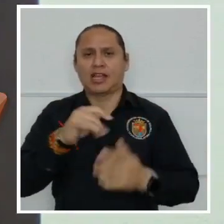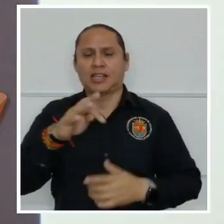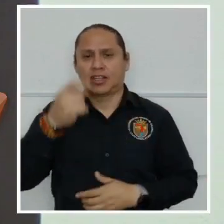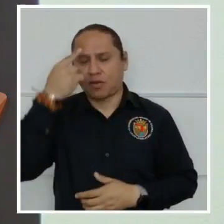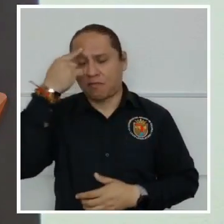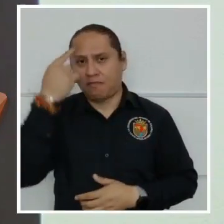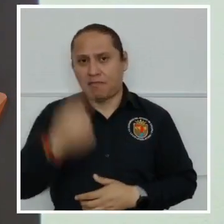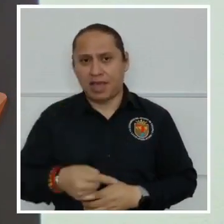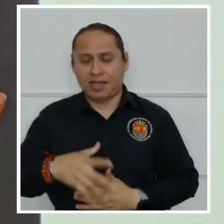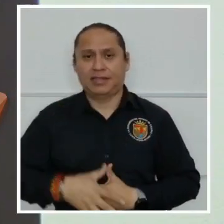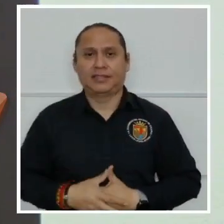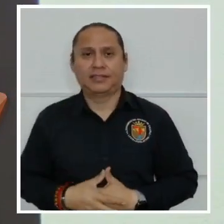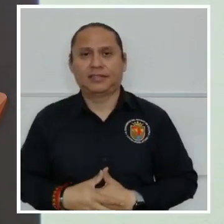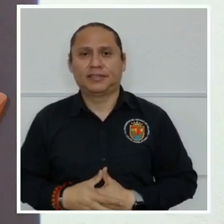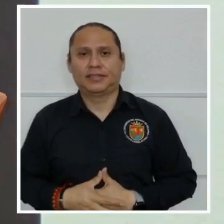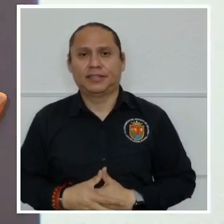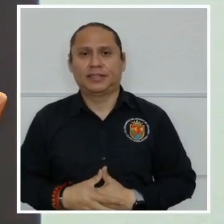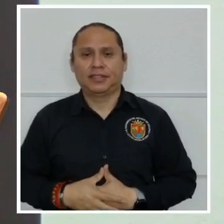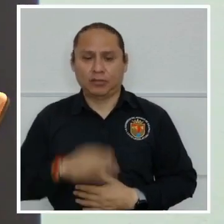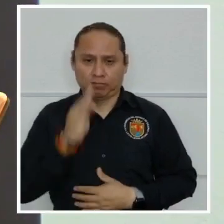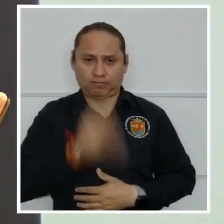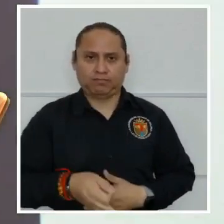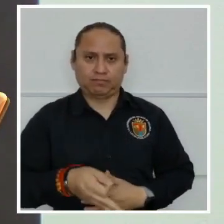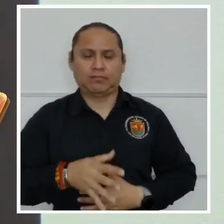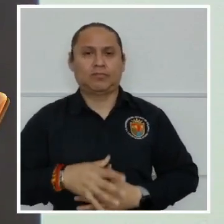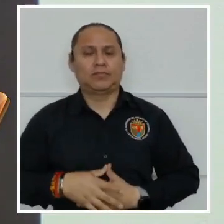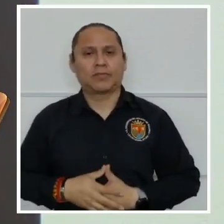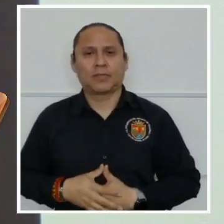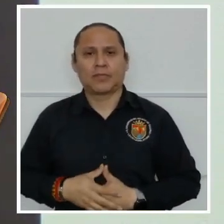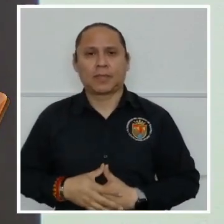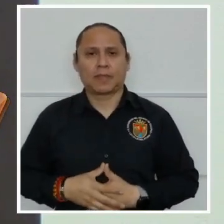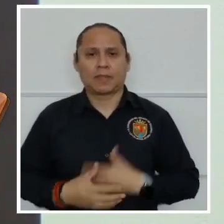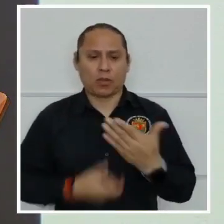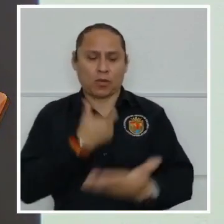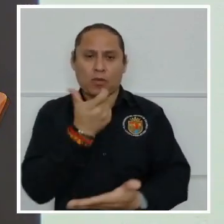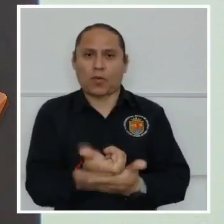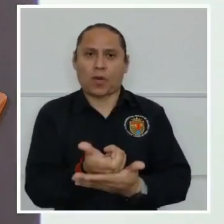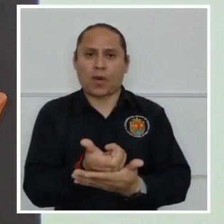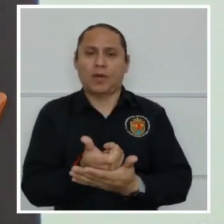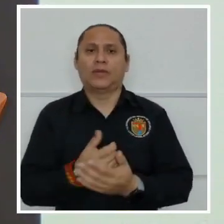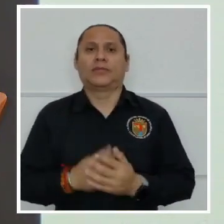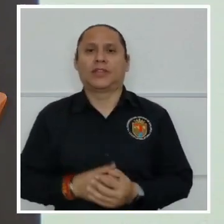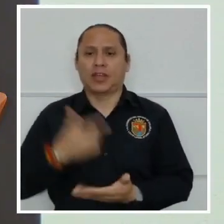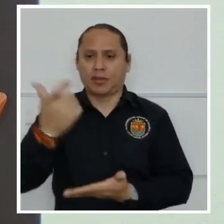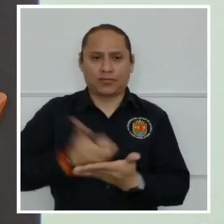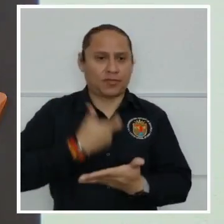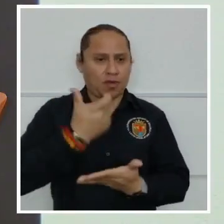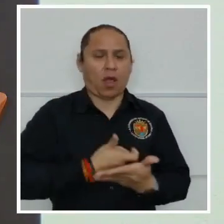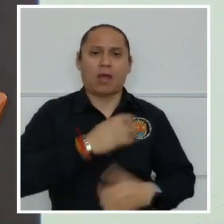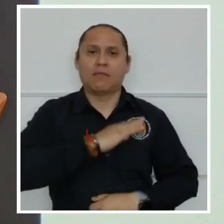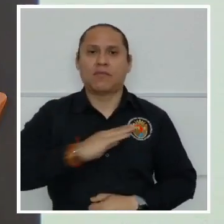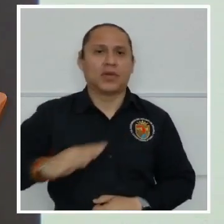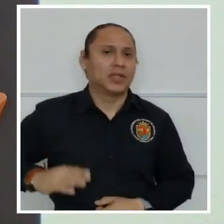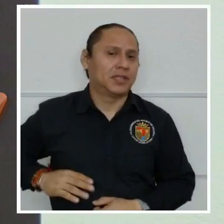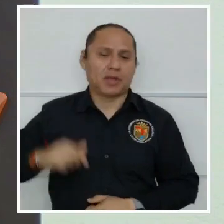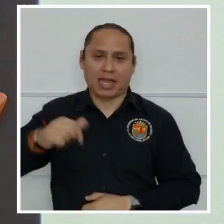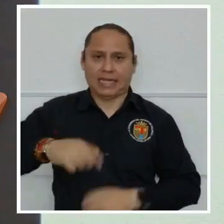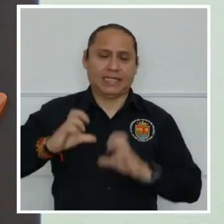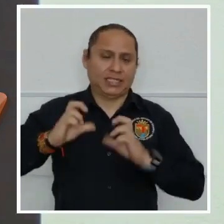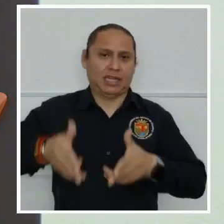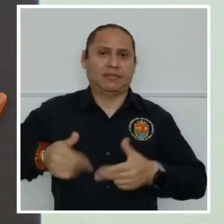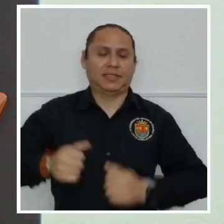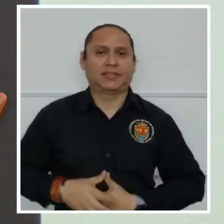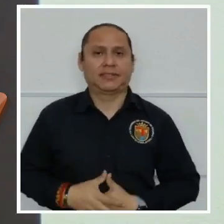que se autoricen los presupuestos de ingresos de los municipios del estado de